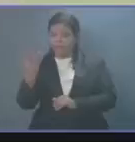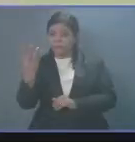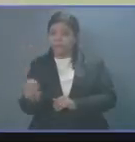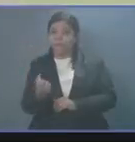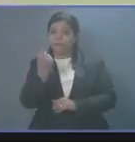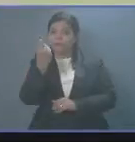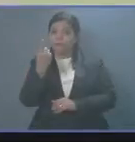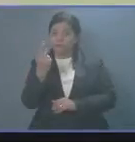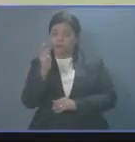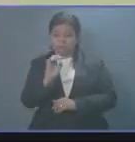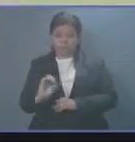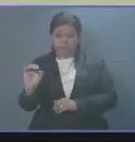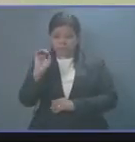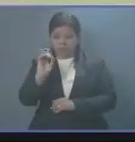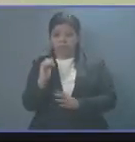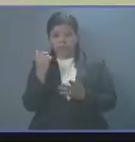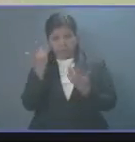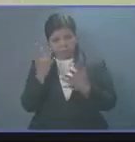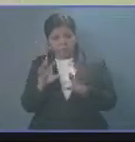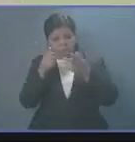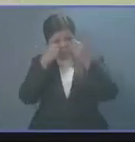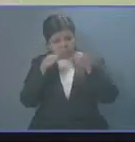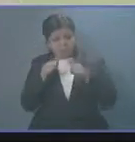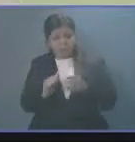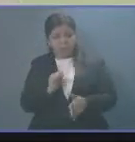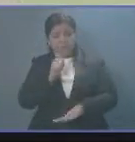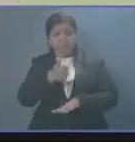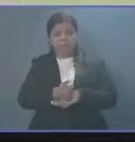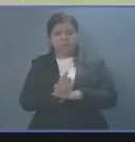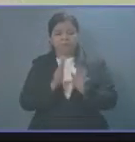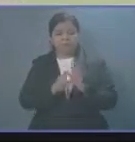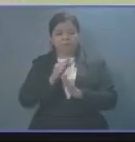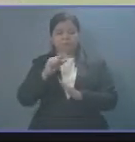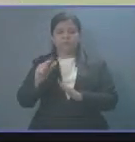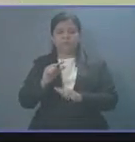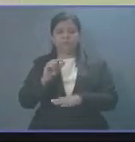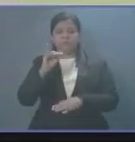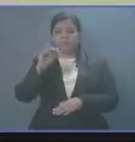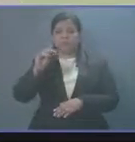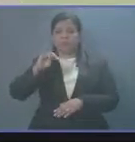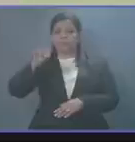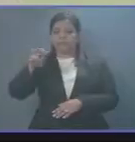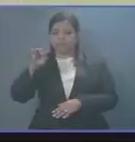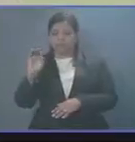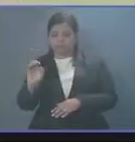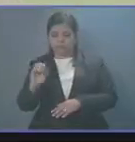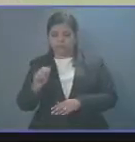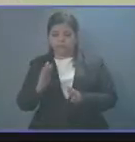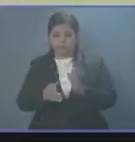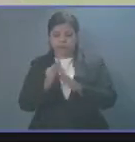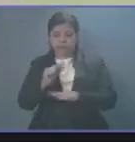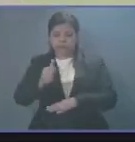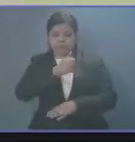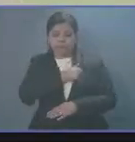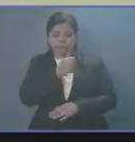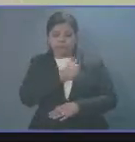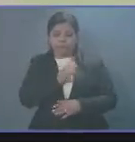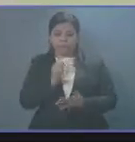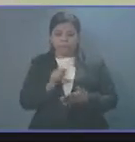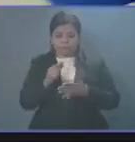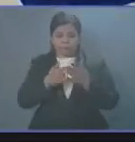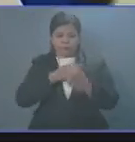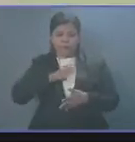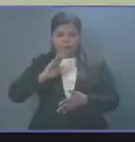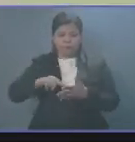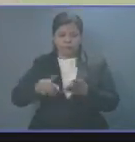11 de enero del 2012, mediante el cual se crea el Instituto Nacional de Juventud, INJUVE, como ente rector de dicha política y como garante del cumplimiento de los derechos